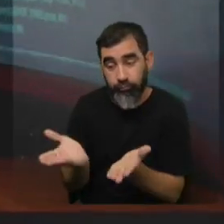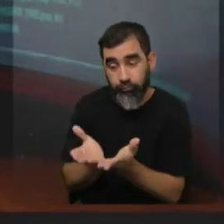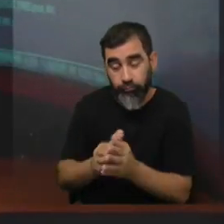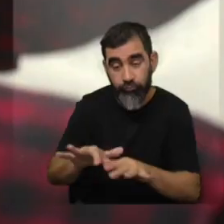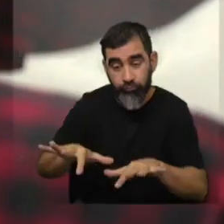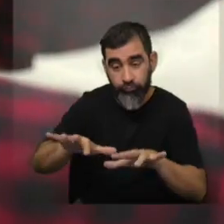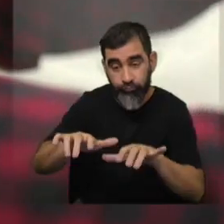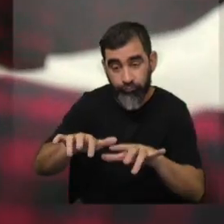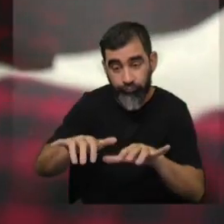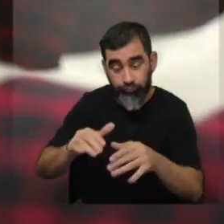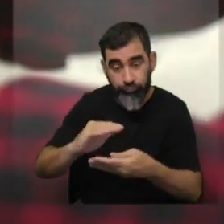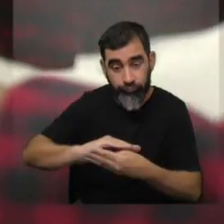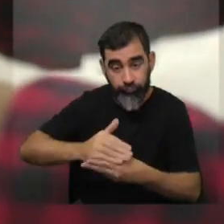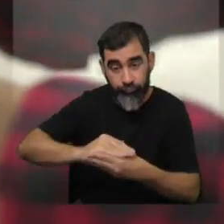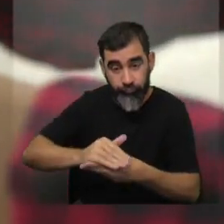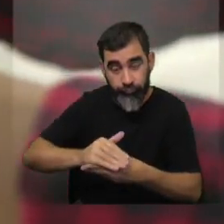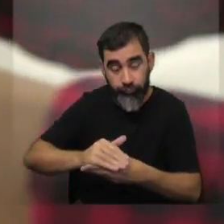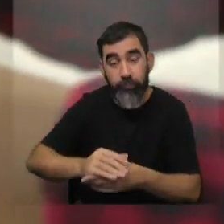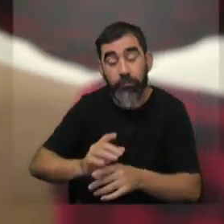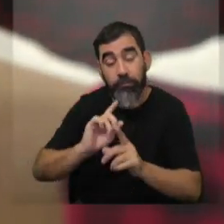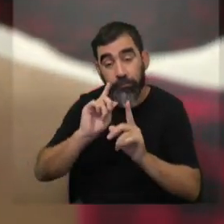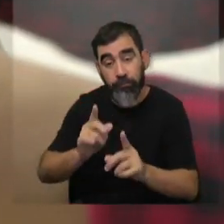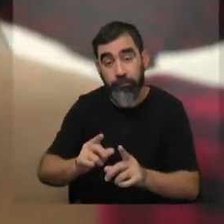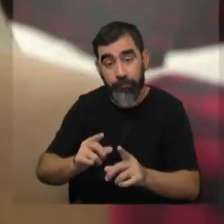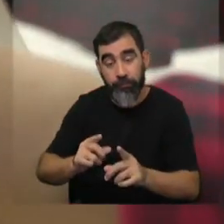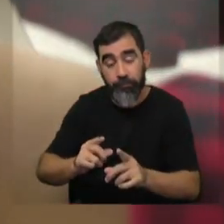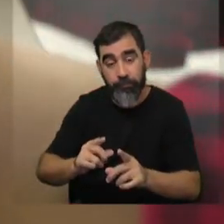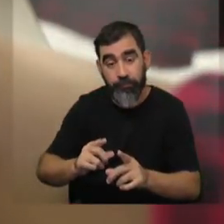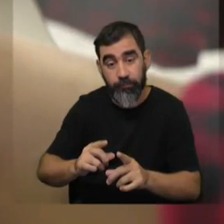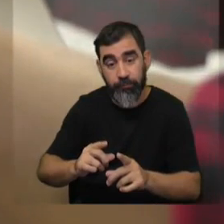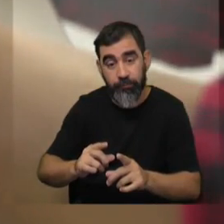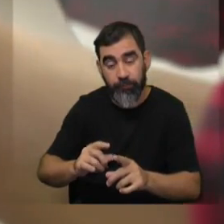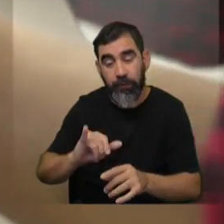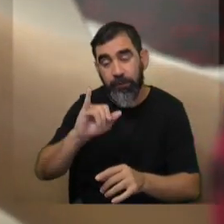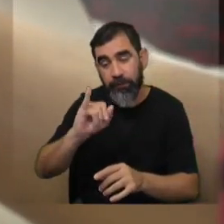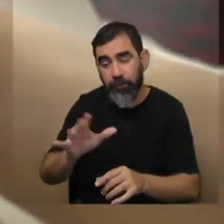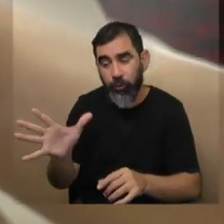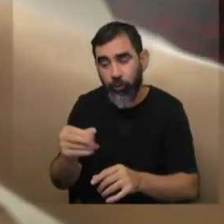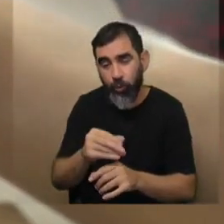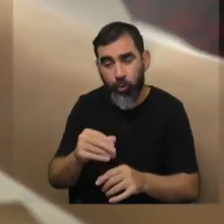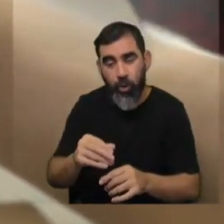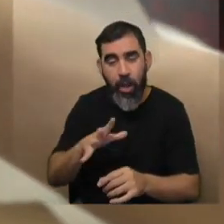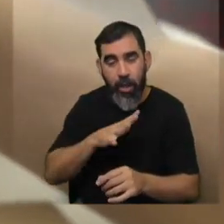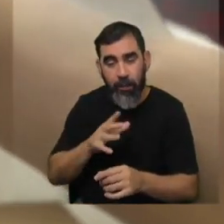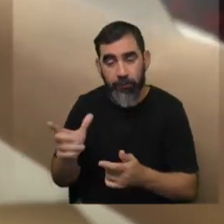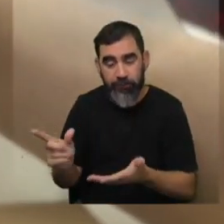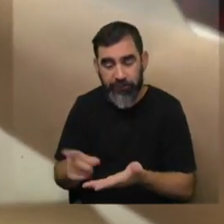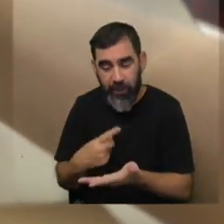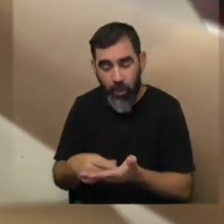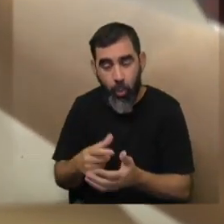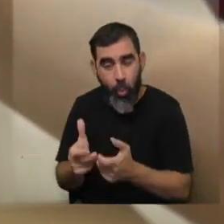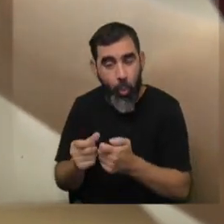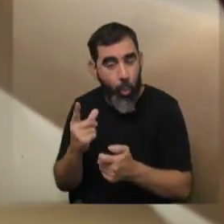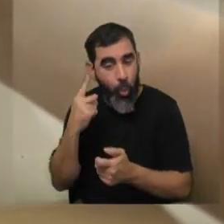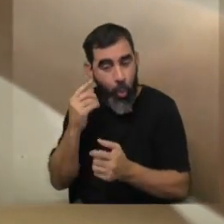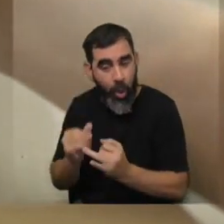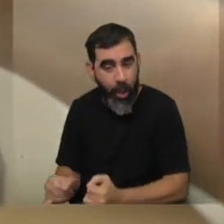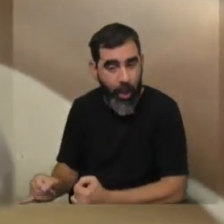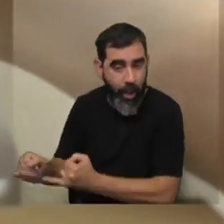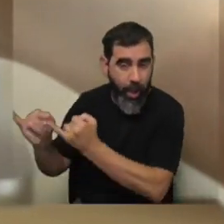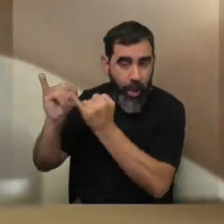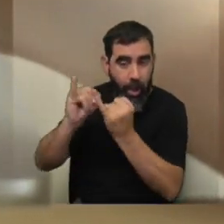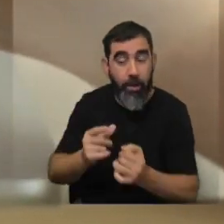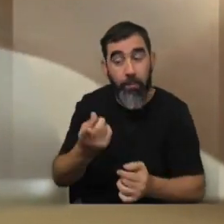informáticas. Entonces hay bueno, más allá de que todo el mundo anda con su pantalla, con su celular todo el día, pero en